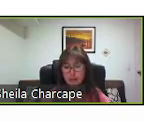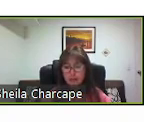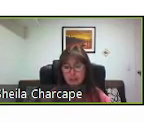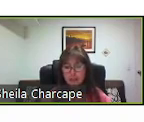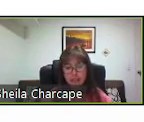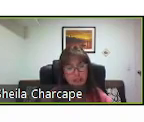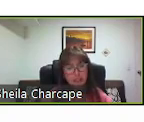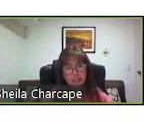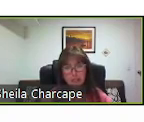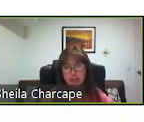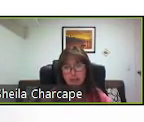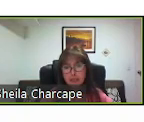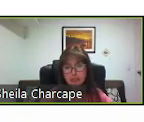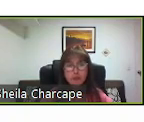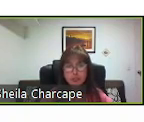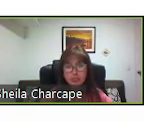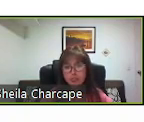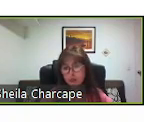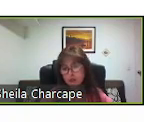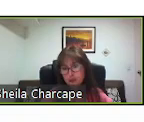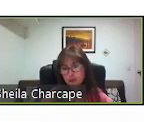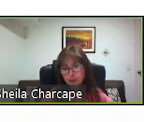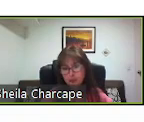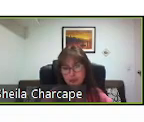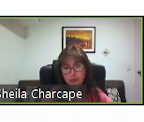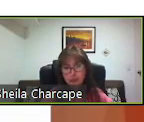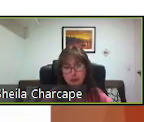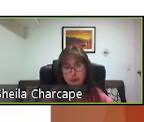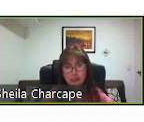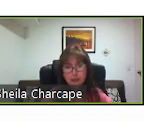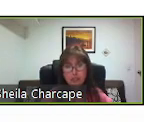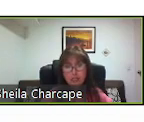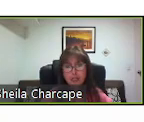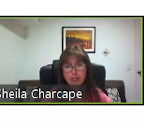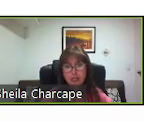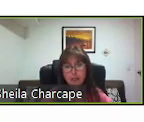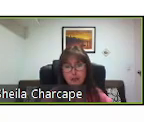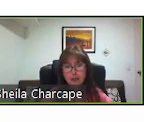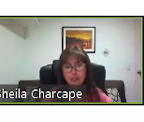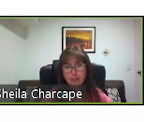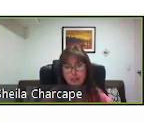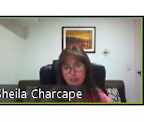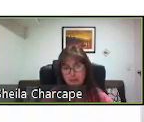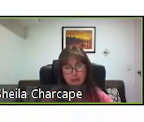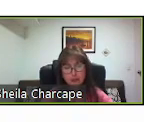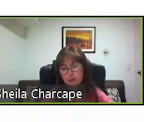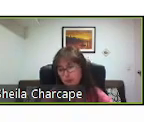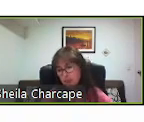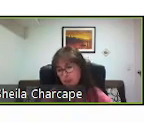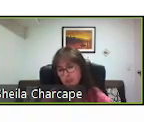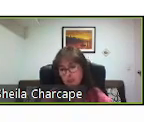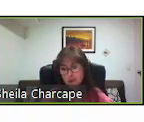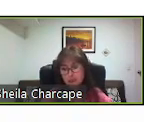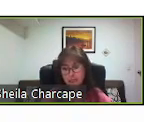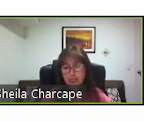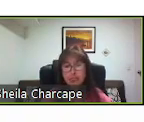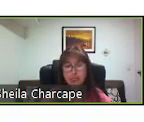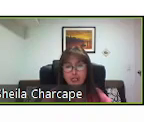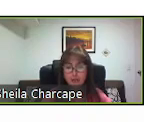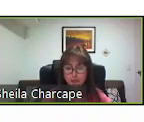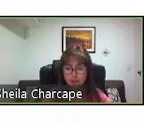¿no? Es la que más se usa. En nosotros, por ejemplo, en la morgue, es la prueba más conocida, la más